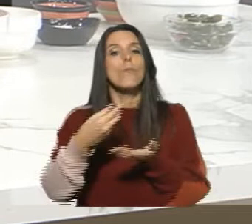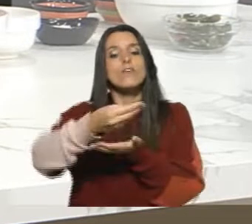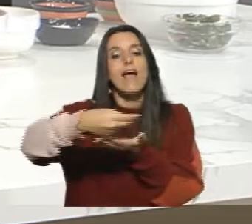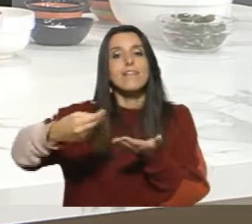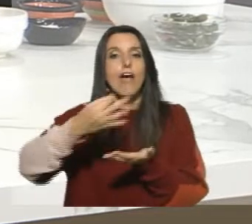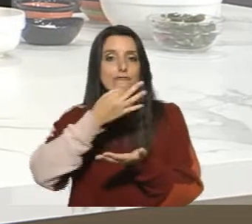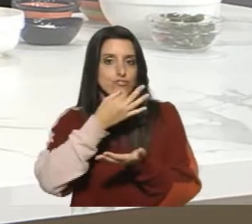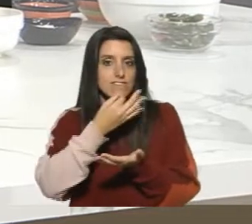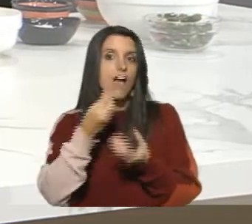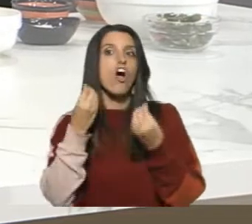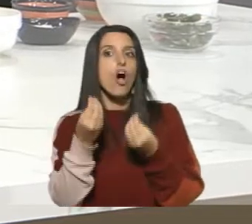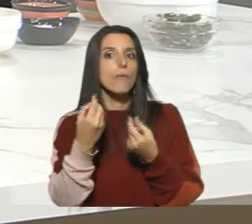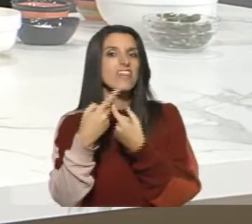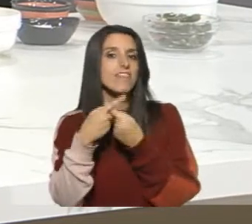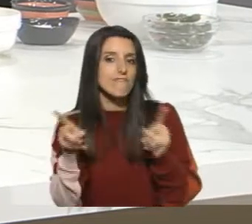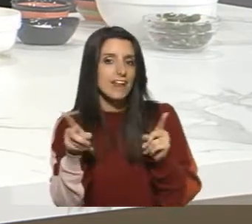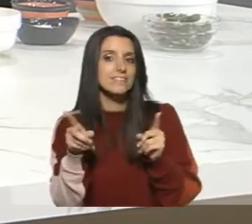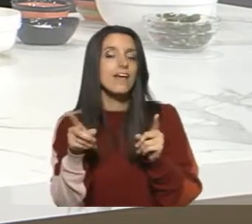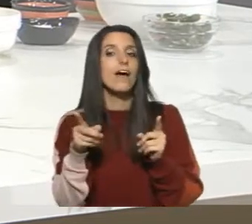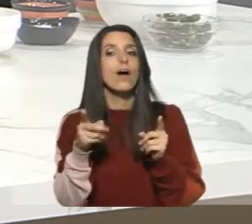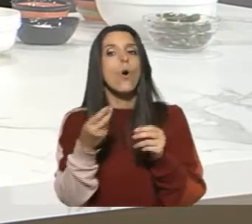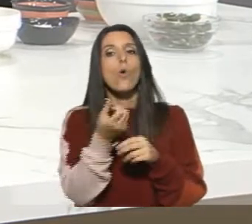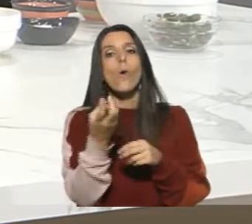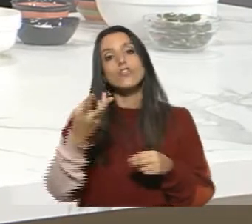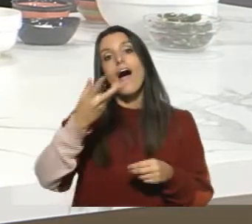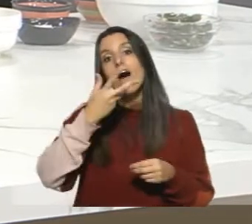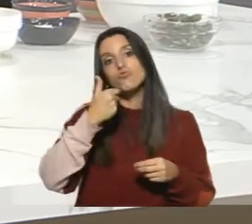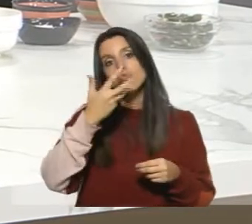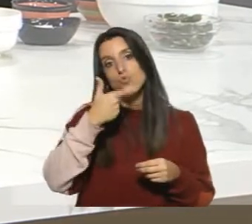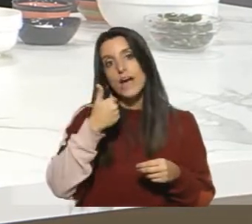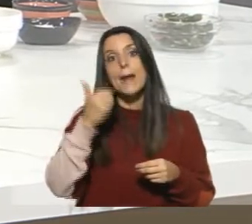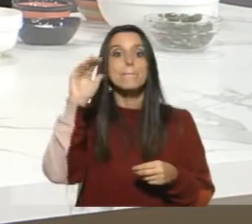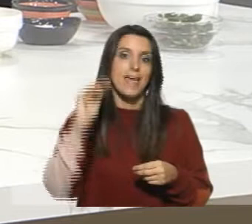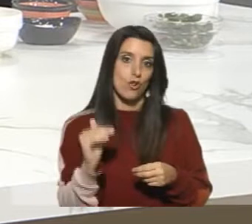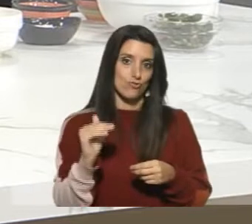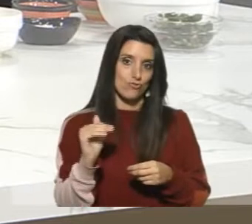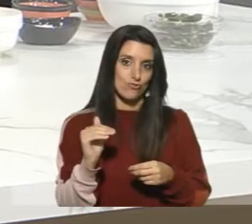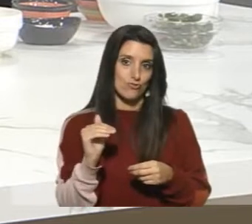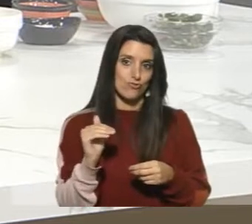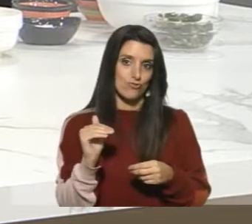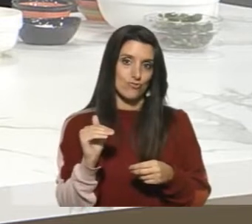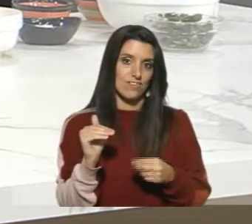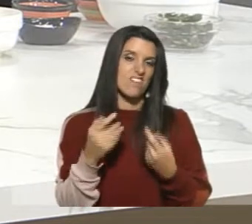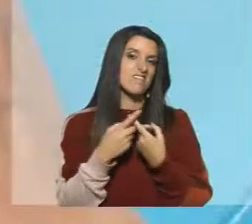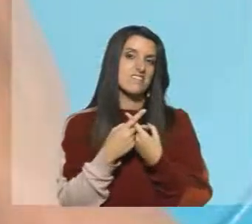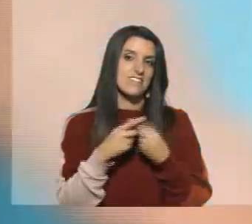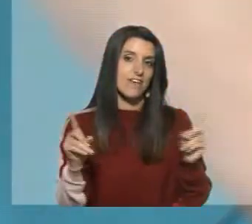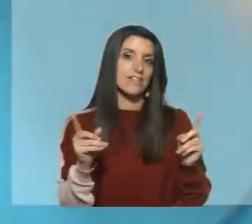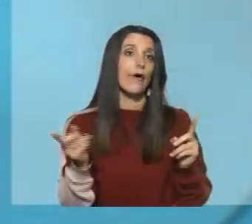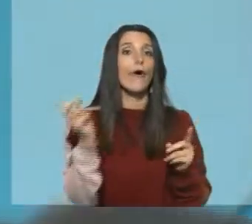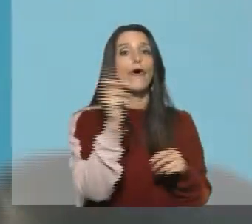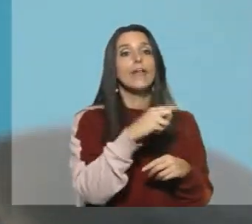¿Qué diferencia la compota de frutillas de la mermelada? La cantidad de azúcar. Tiene mucha menos azúcar que lo que vendría a ser